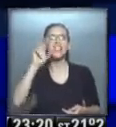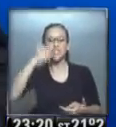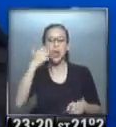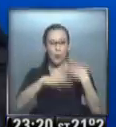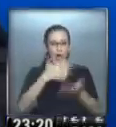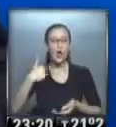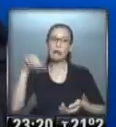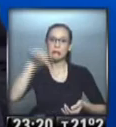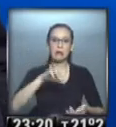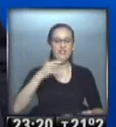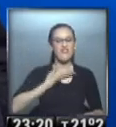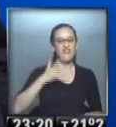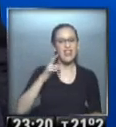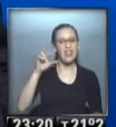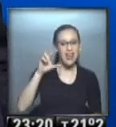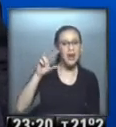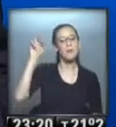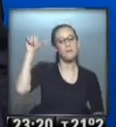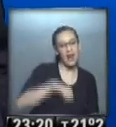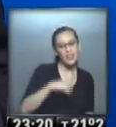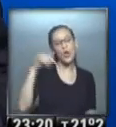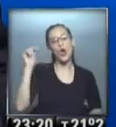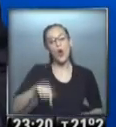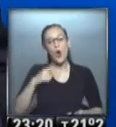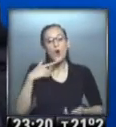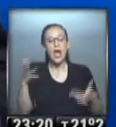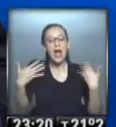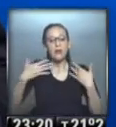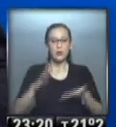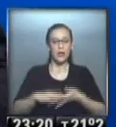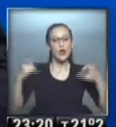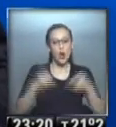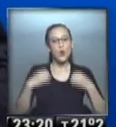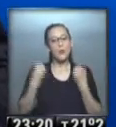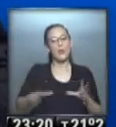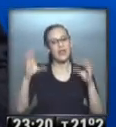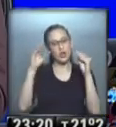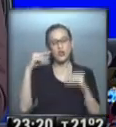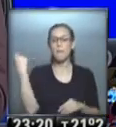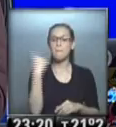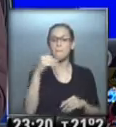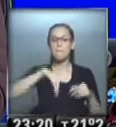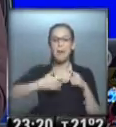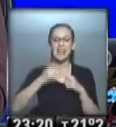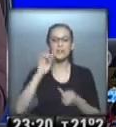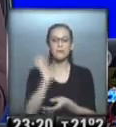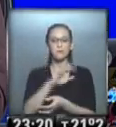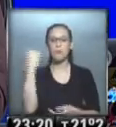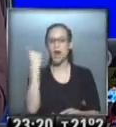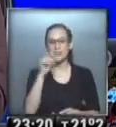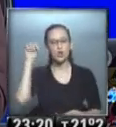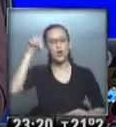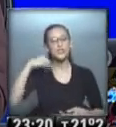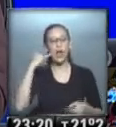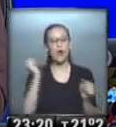partido. Tenemos hoy columna de rock. Buenas noches, Maxi Martín. Buenas noches, y se confirmó